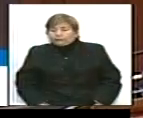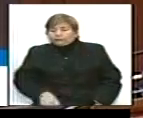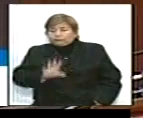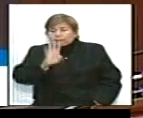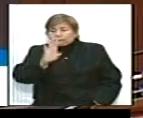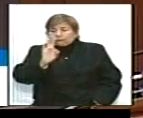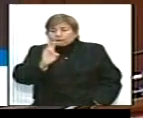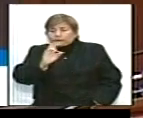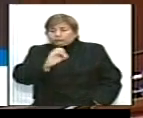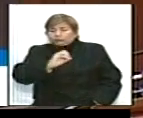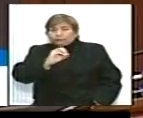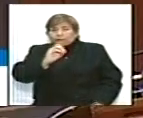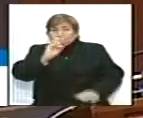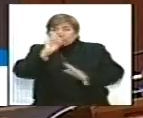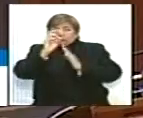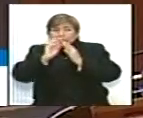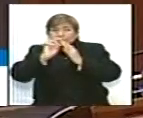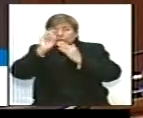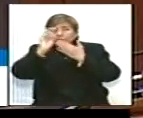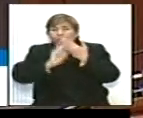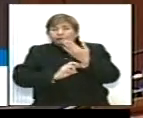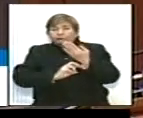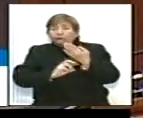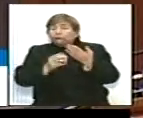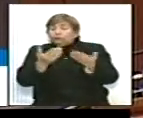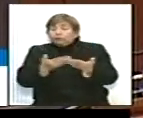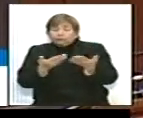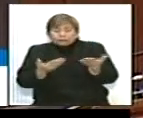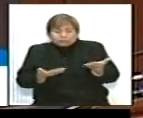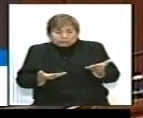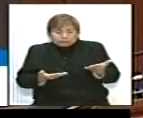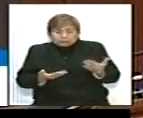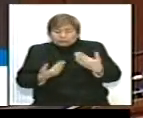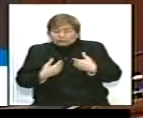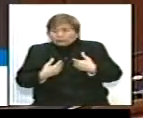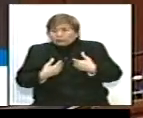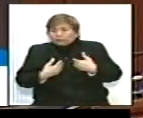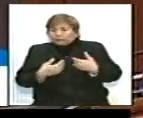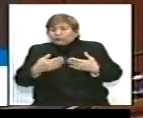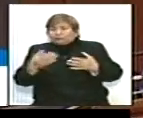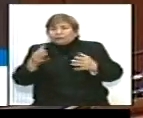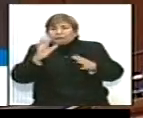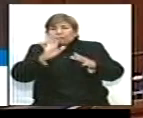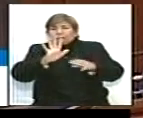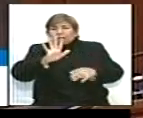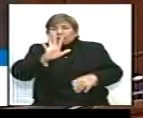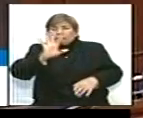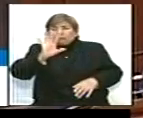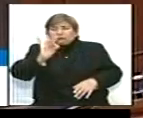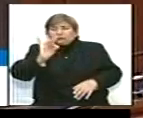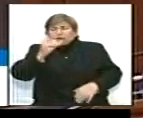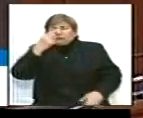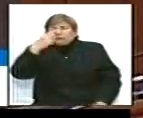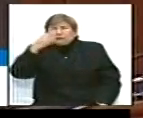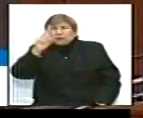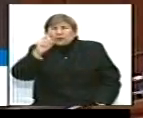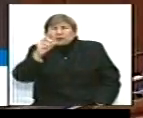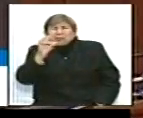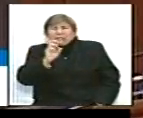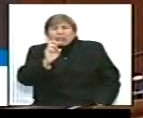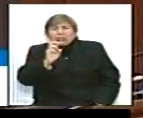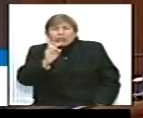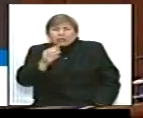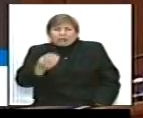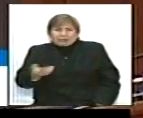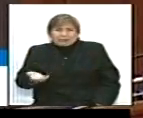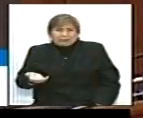47 proyectos de una inversión que va a ser de una inversión de 58 mil millones de